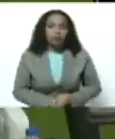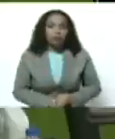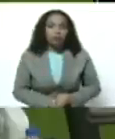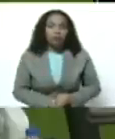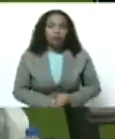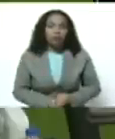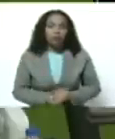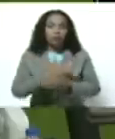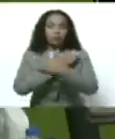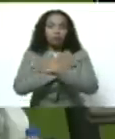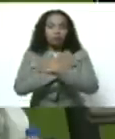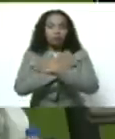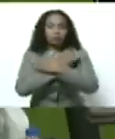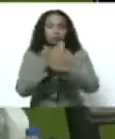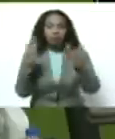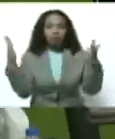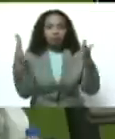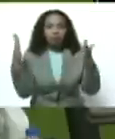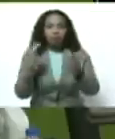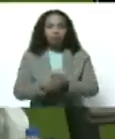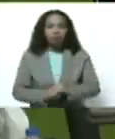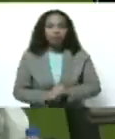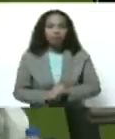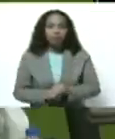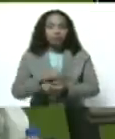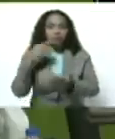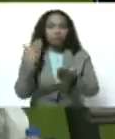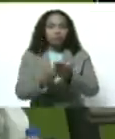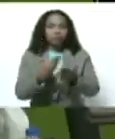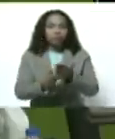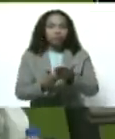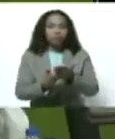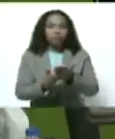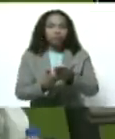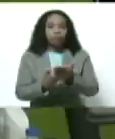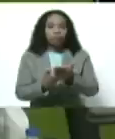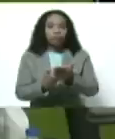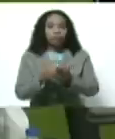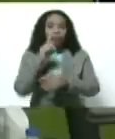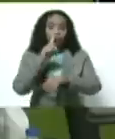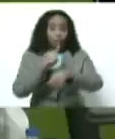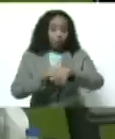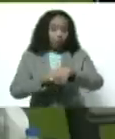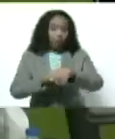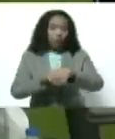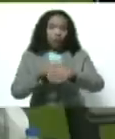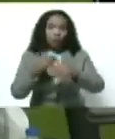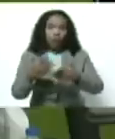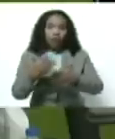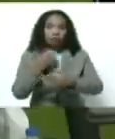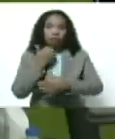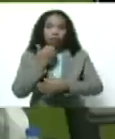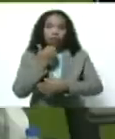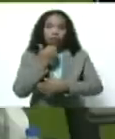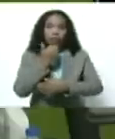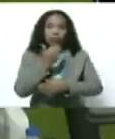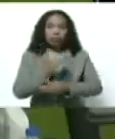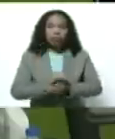nos brindó kits de pruebas en un momento en que casi